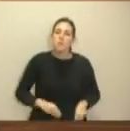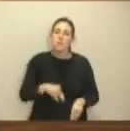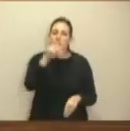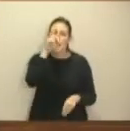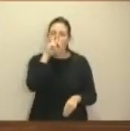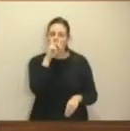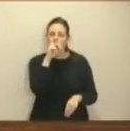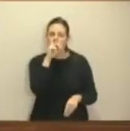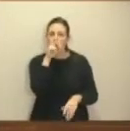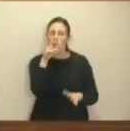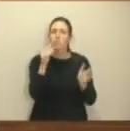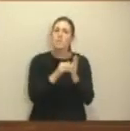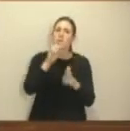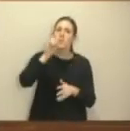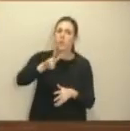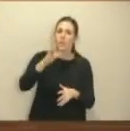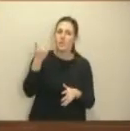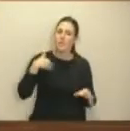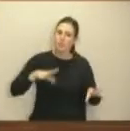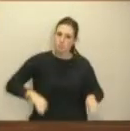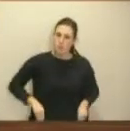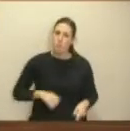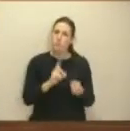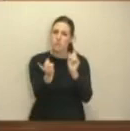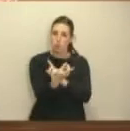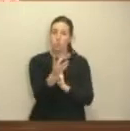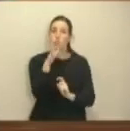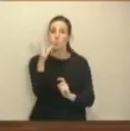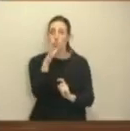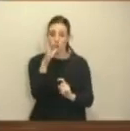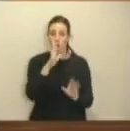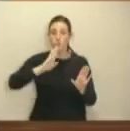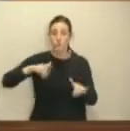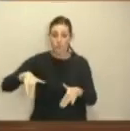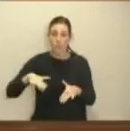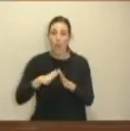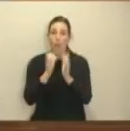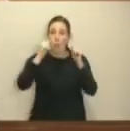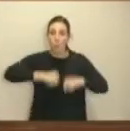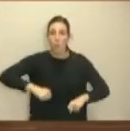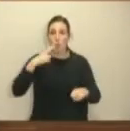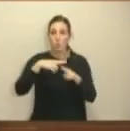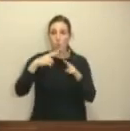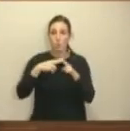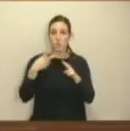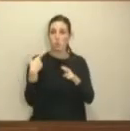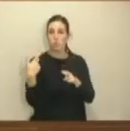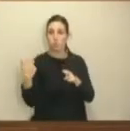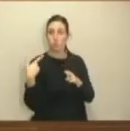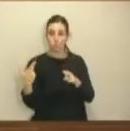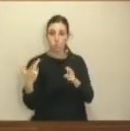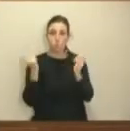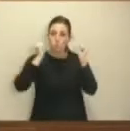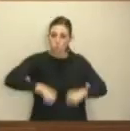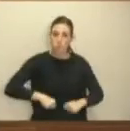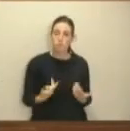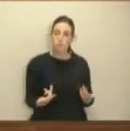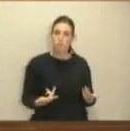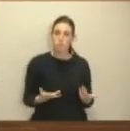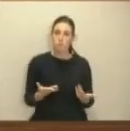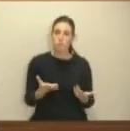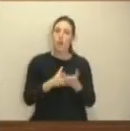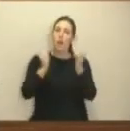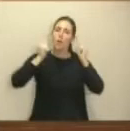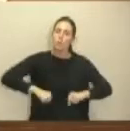año 2012. Y por eso alcanzamos un acuerdo político con ustedes. Un acuerdo político, por cierto,